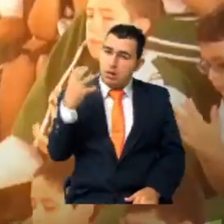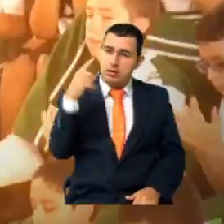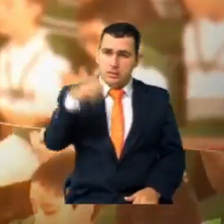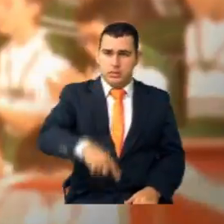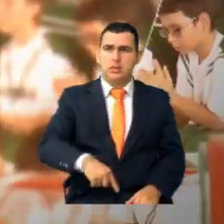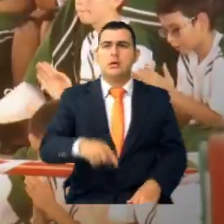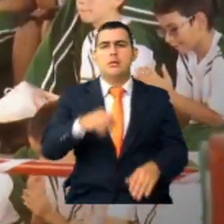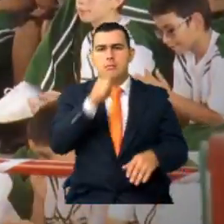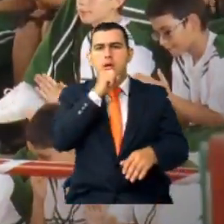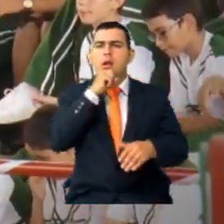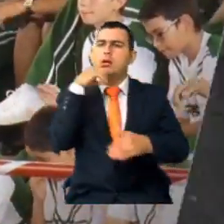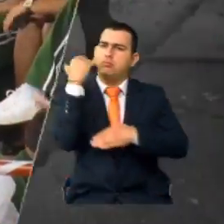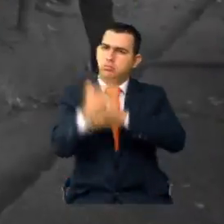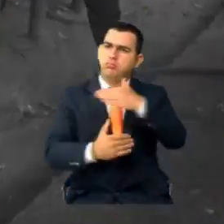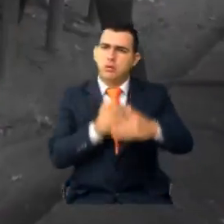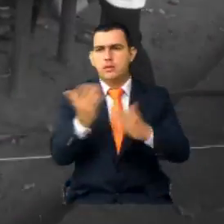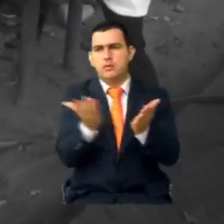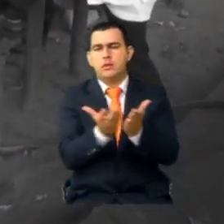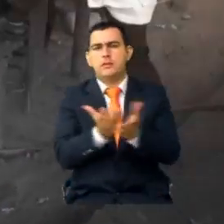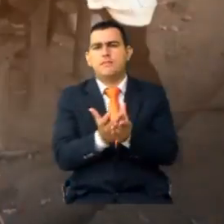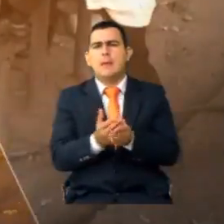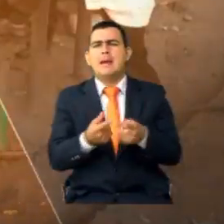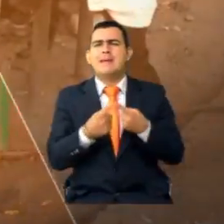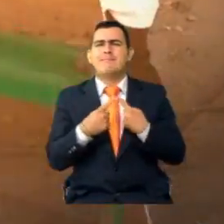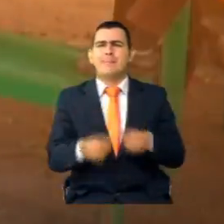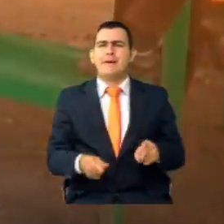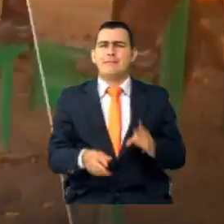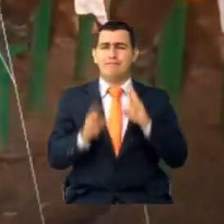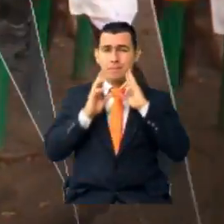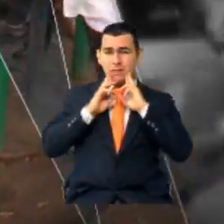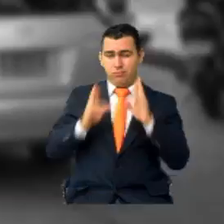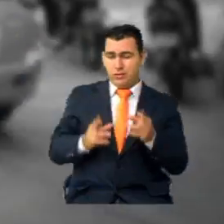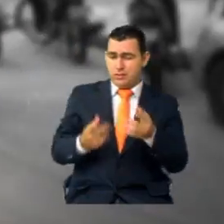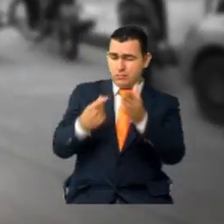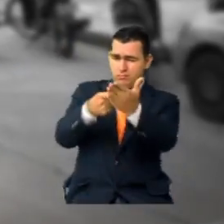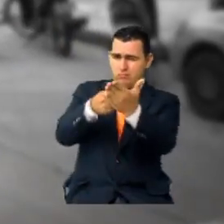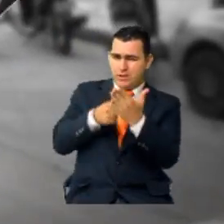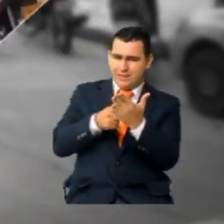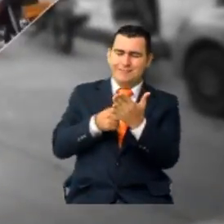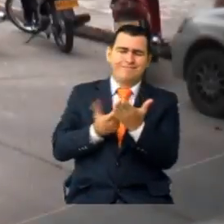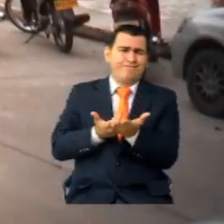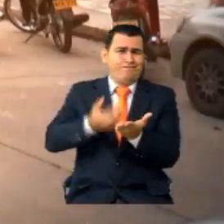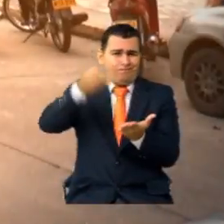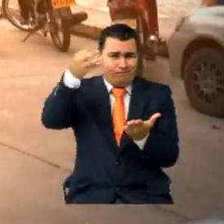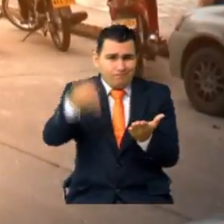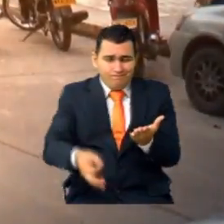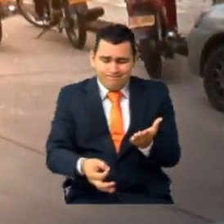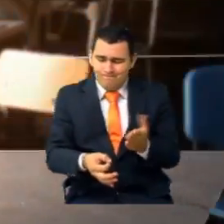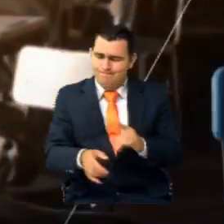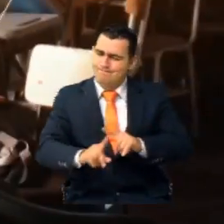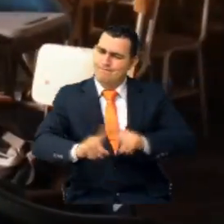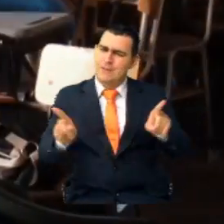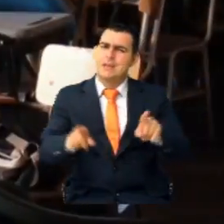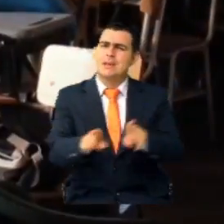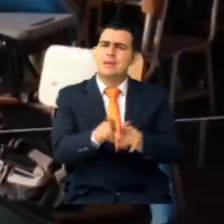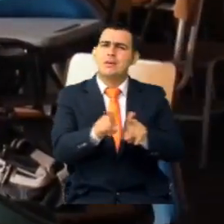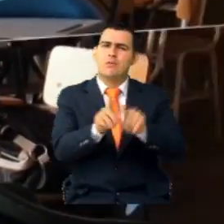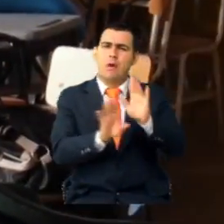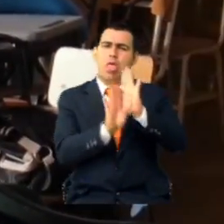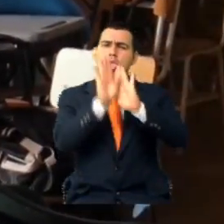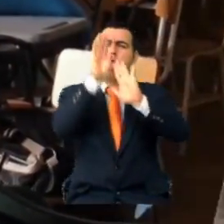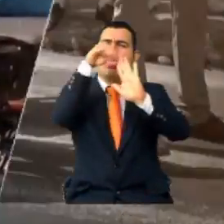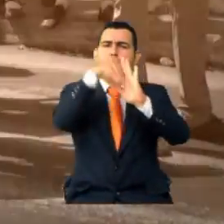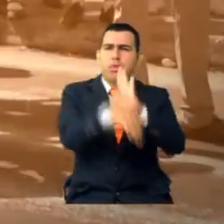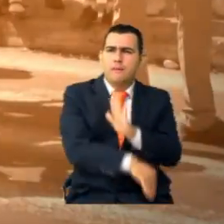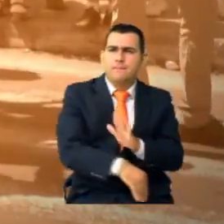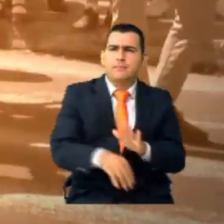Sin embargo, los resultados en ocasiones no son tan efectivos como las cifras o respuestas a estas necesidades, que terminan siendo entregados a plazos a